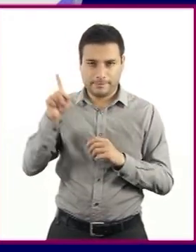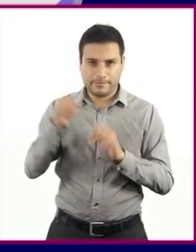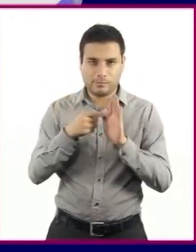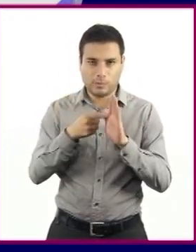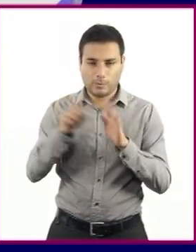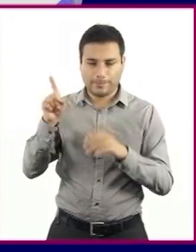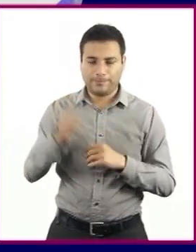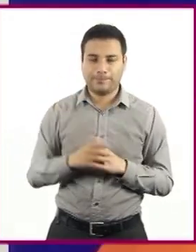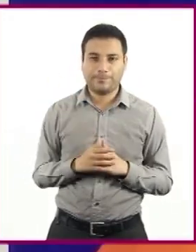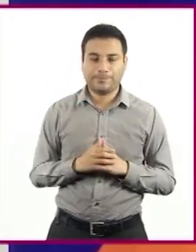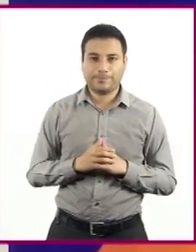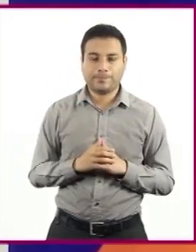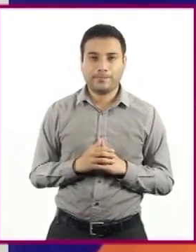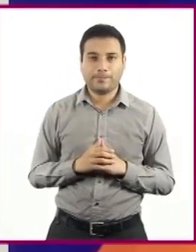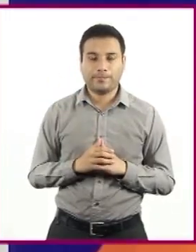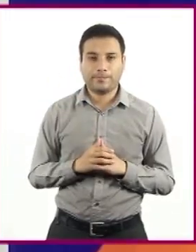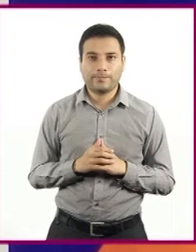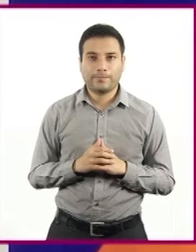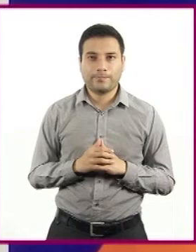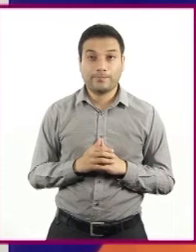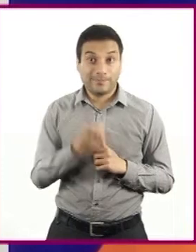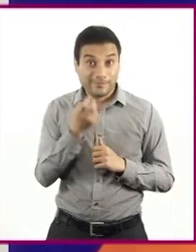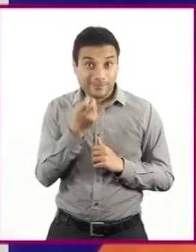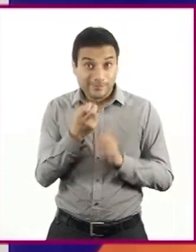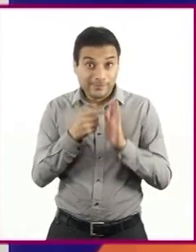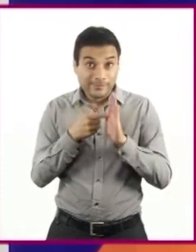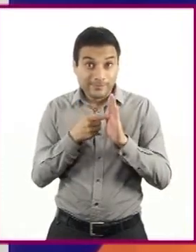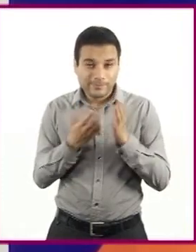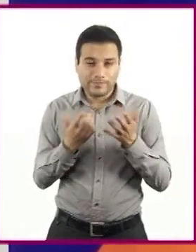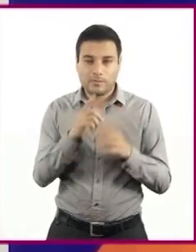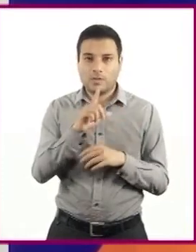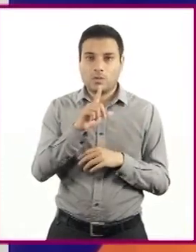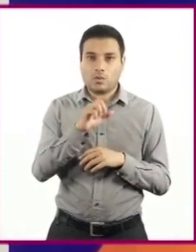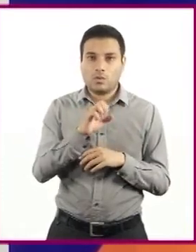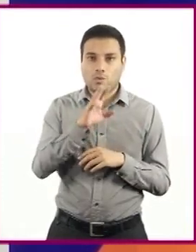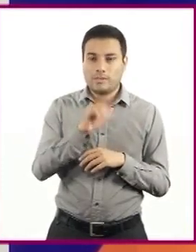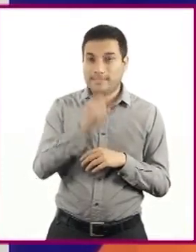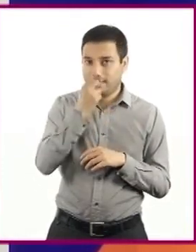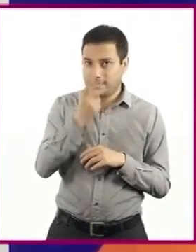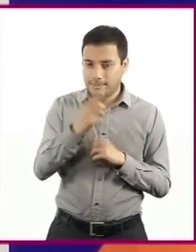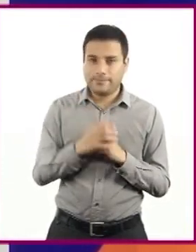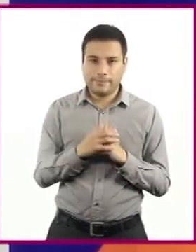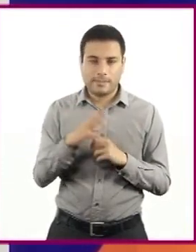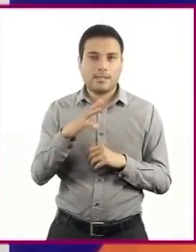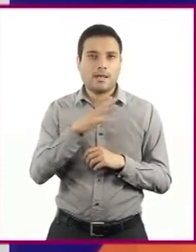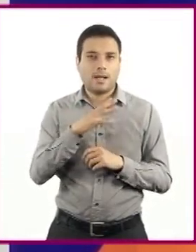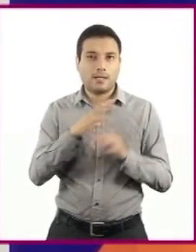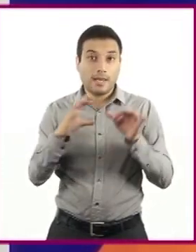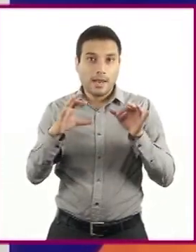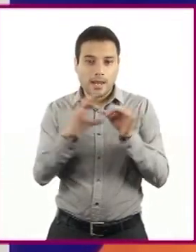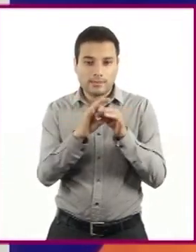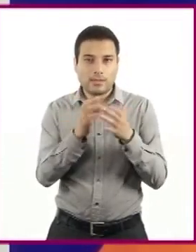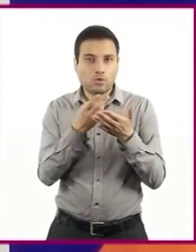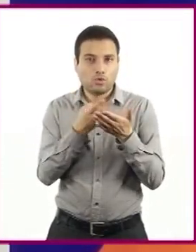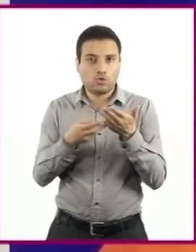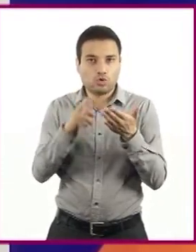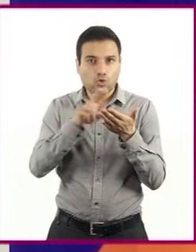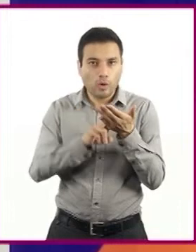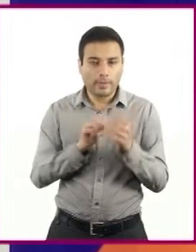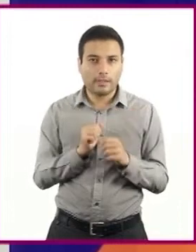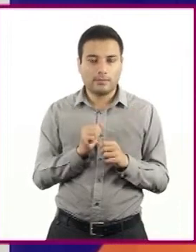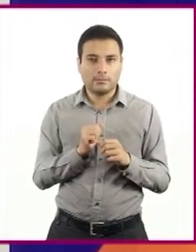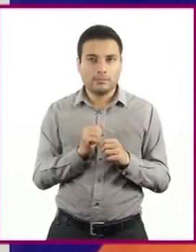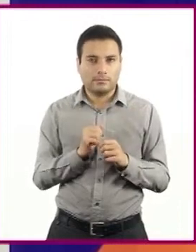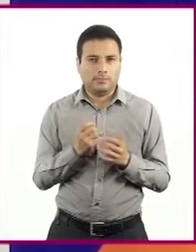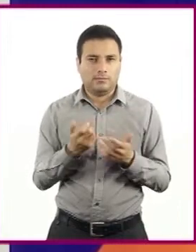con anticipación. Con este modelo, Lewis también propuso la formación de un enlace doble, formado por medio